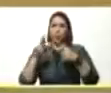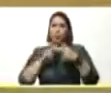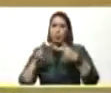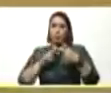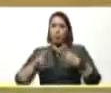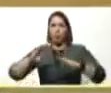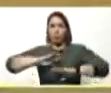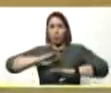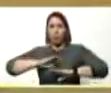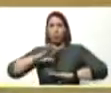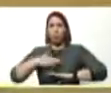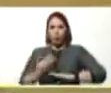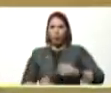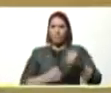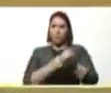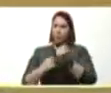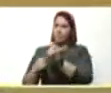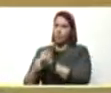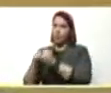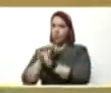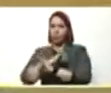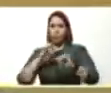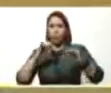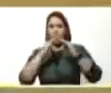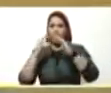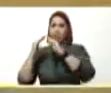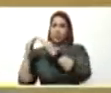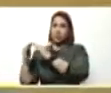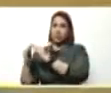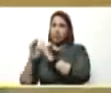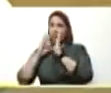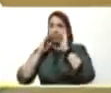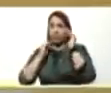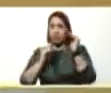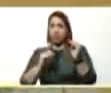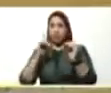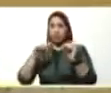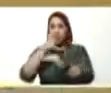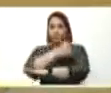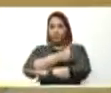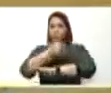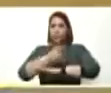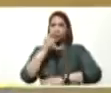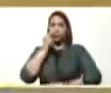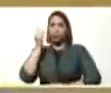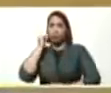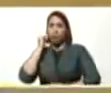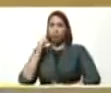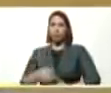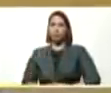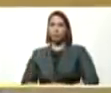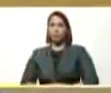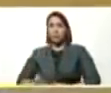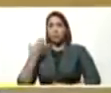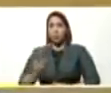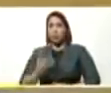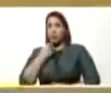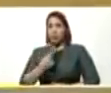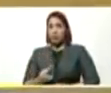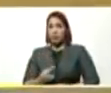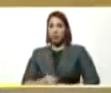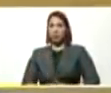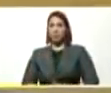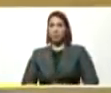propios puedan contribuir a culminar viviendas para atender a los funcionarios públicos. Es importante resaltar, mi comandante